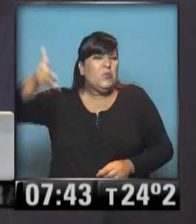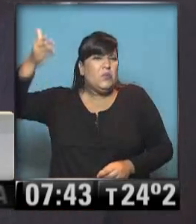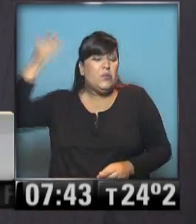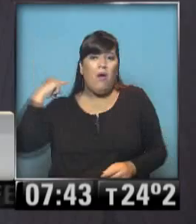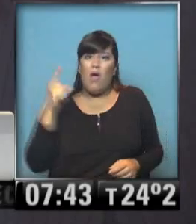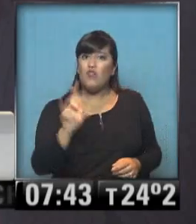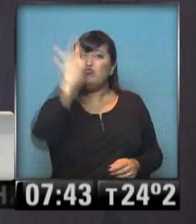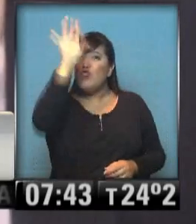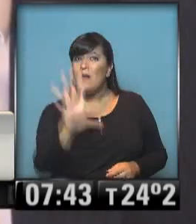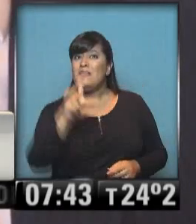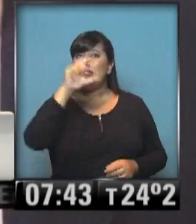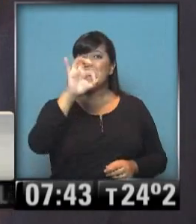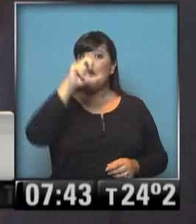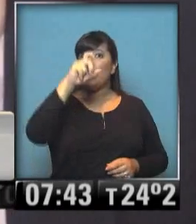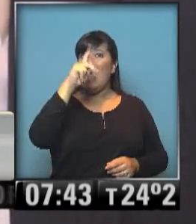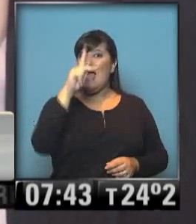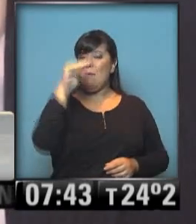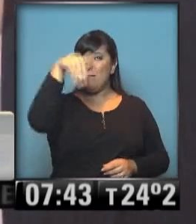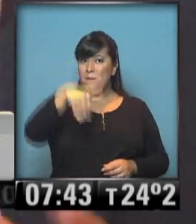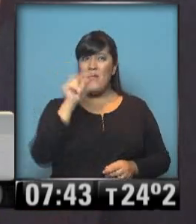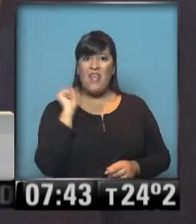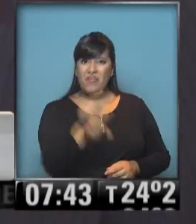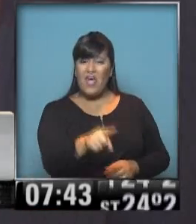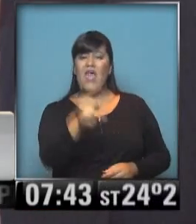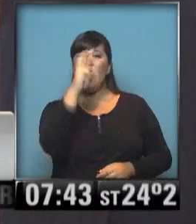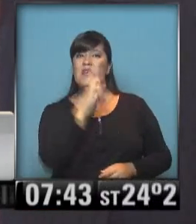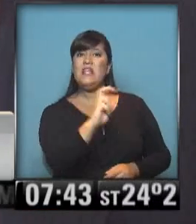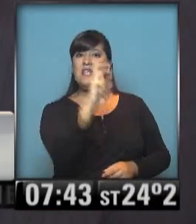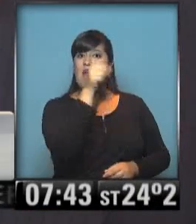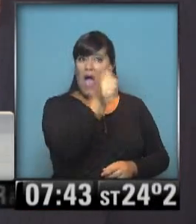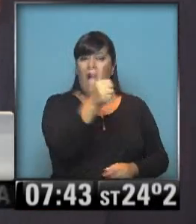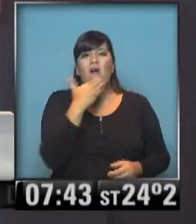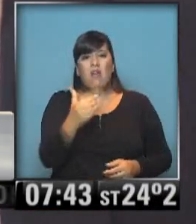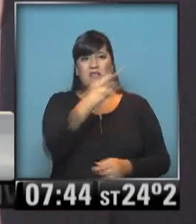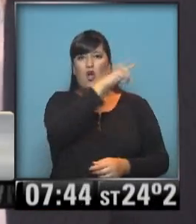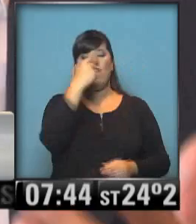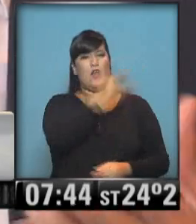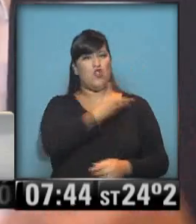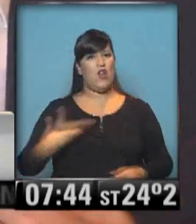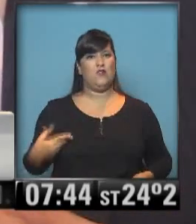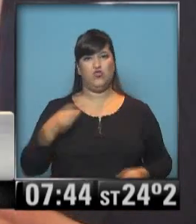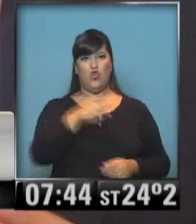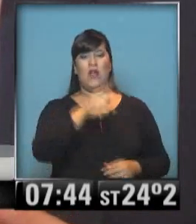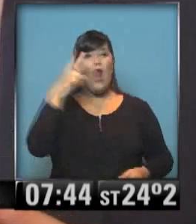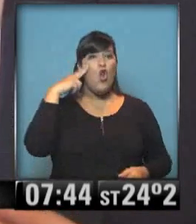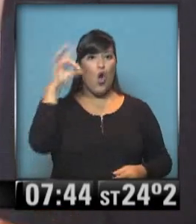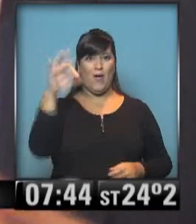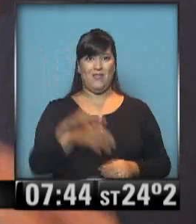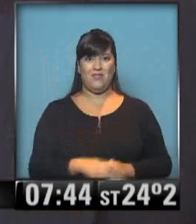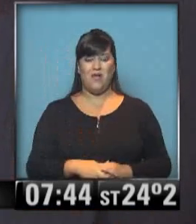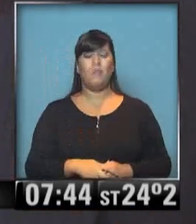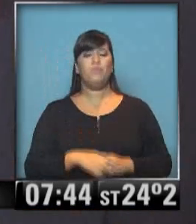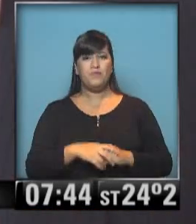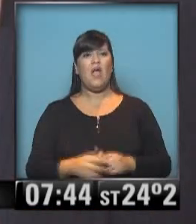los únicos coches 0 km que tiene la ciudad de Buenos Aires son los de la línea adquiridos por el gobierno nacional que son 90 coches los aportes en